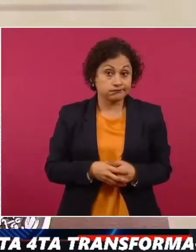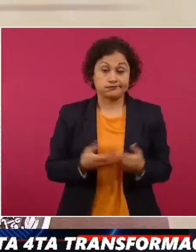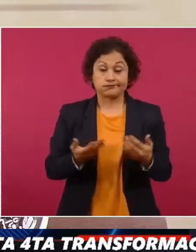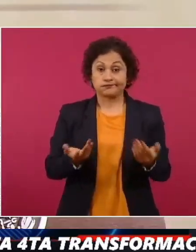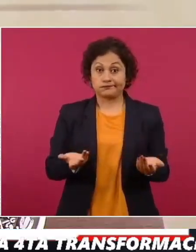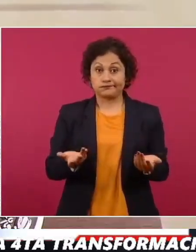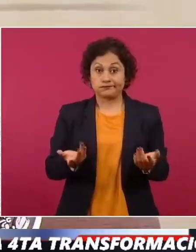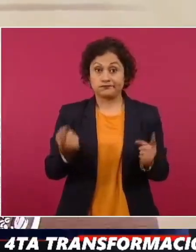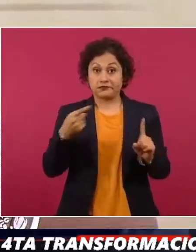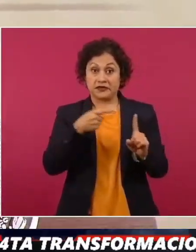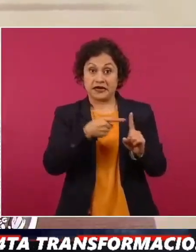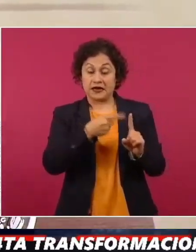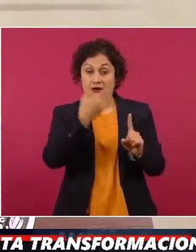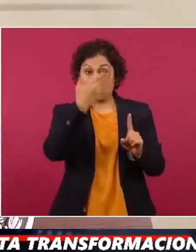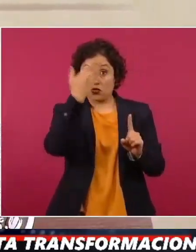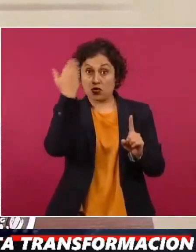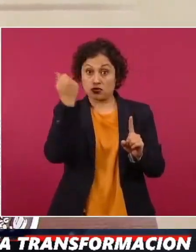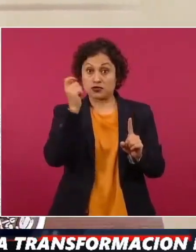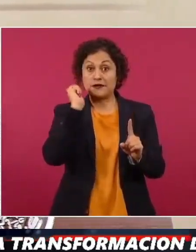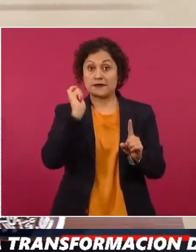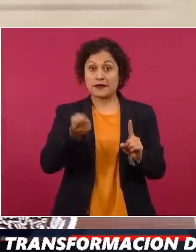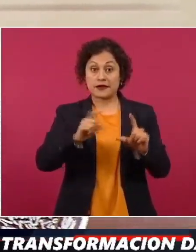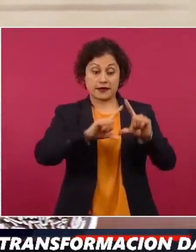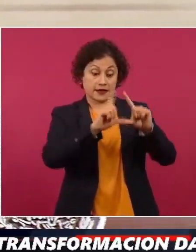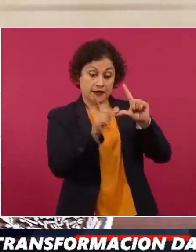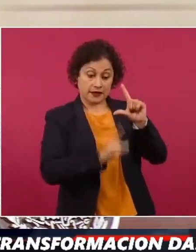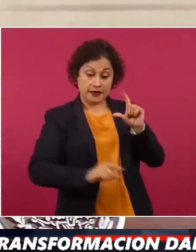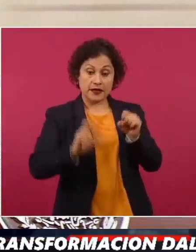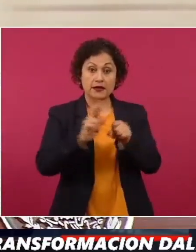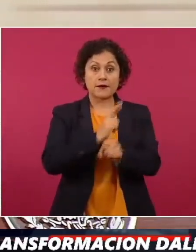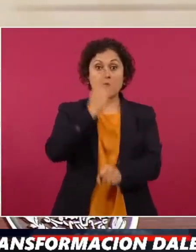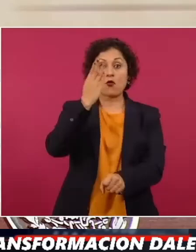Se le olvida que vivimos en una república, no en una monarquía.